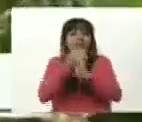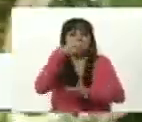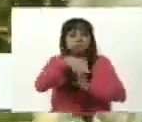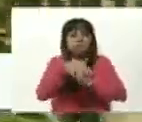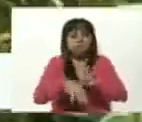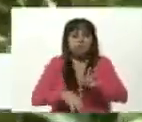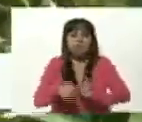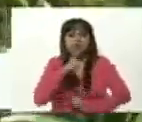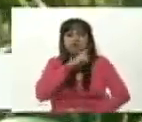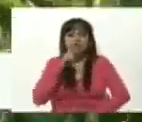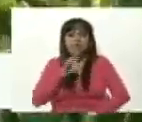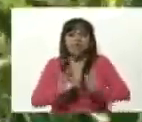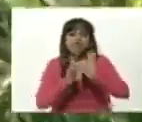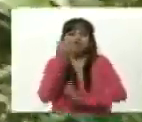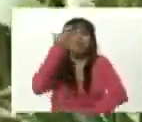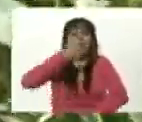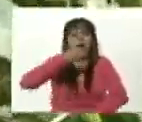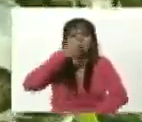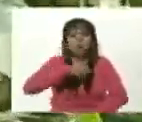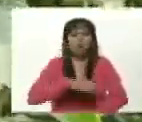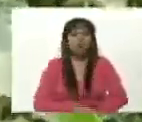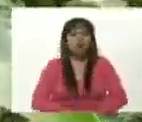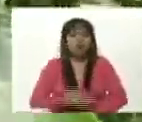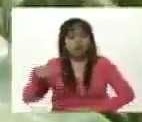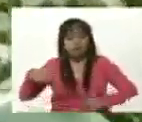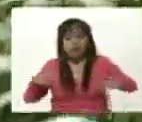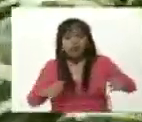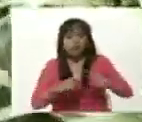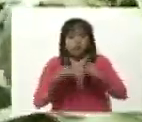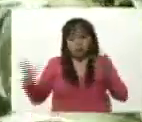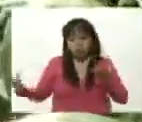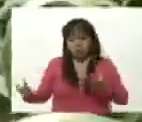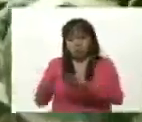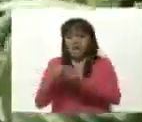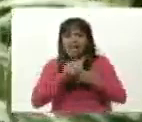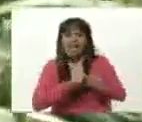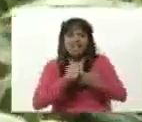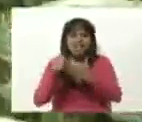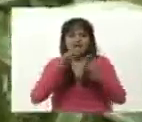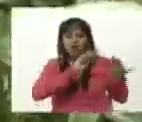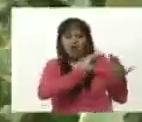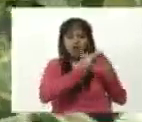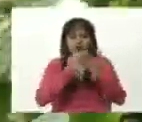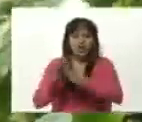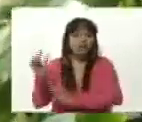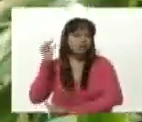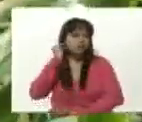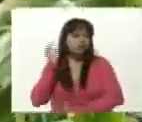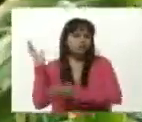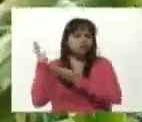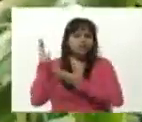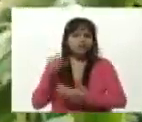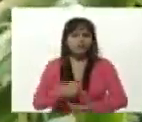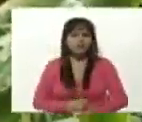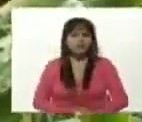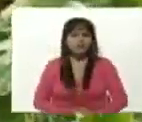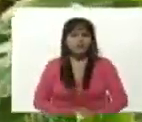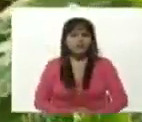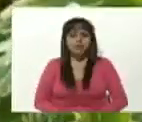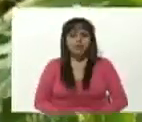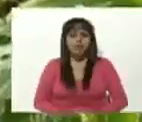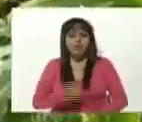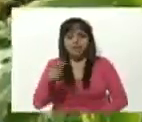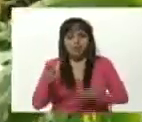Los Mangos, en sector La Danta. Me encuentro aquí acompañado de la líder de comunidad, la compañera Apolonia, y por